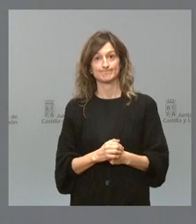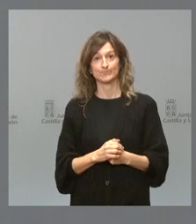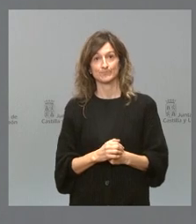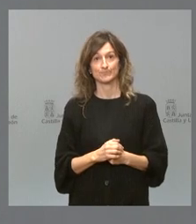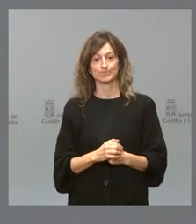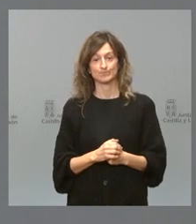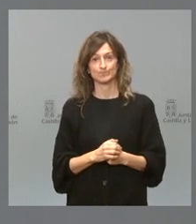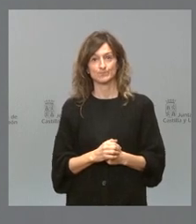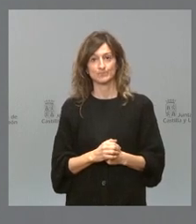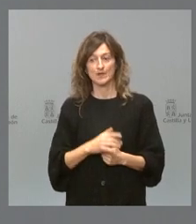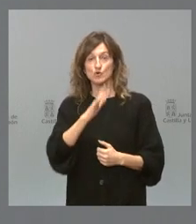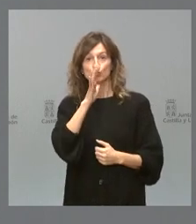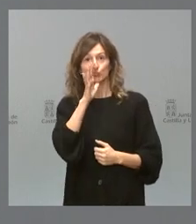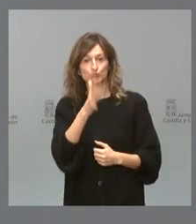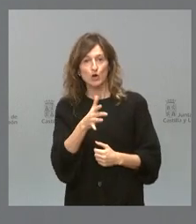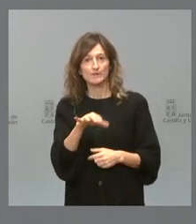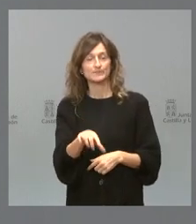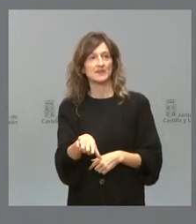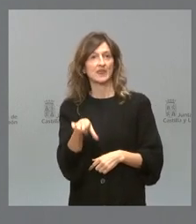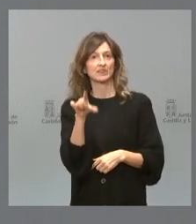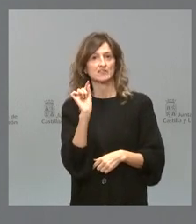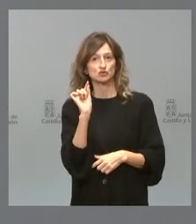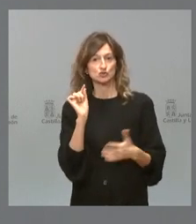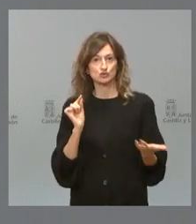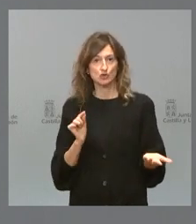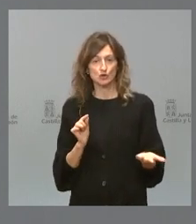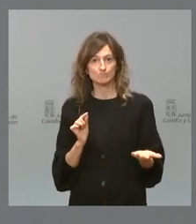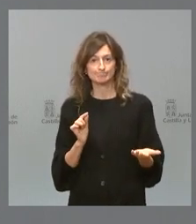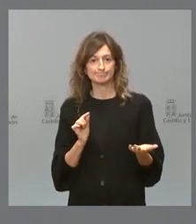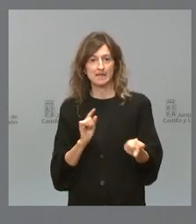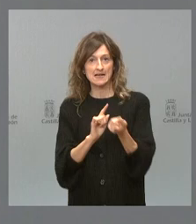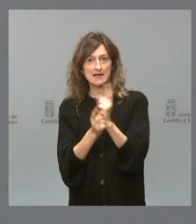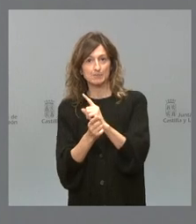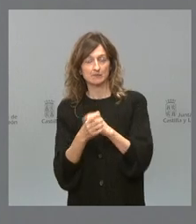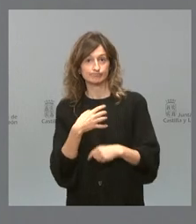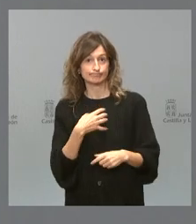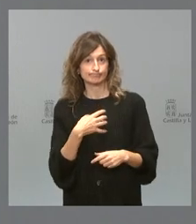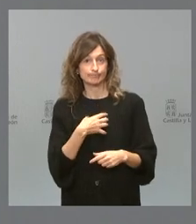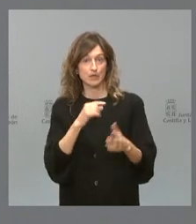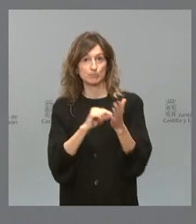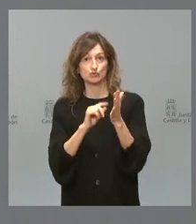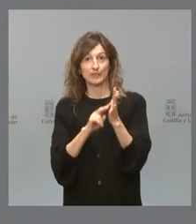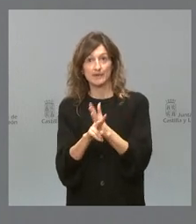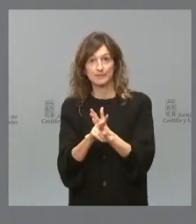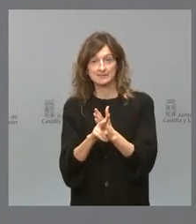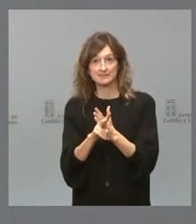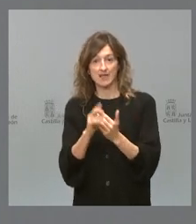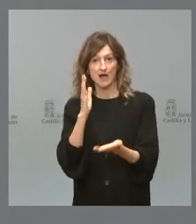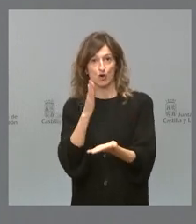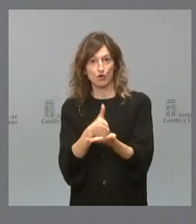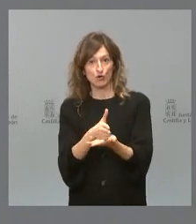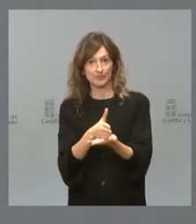porque la decisión es Irreversible desde el punto de vista de las condenas